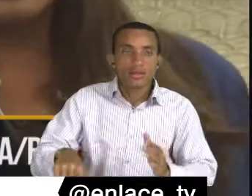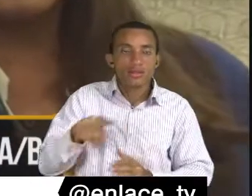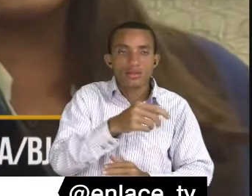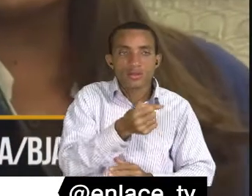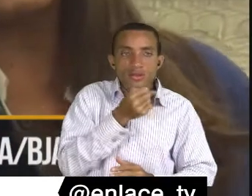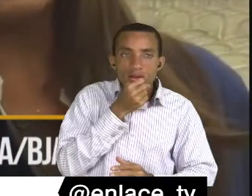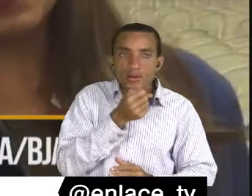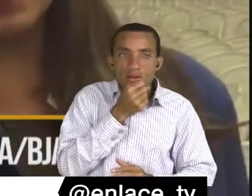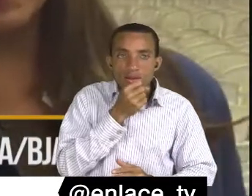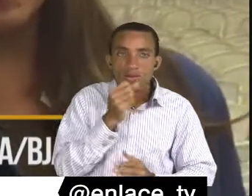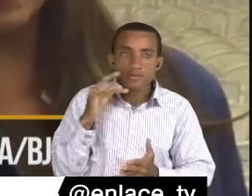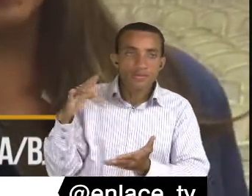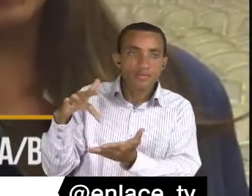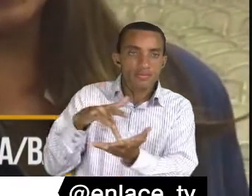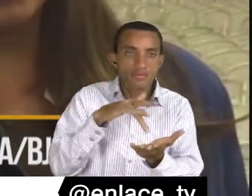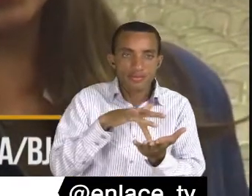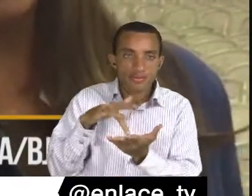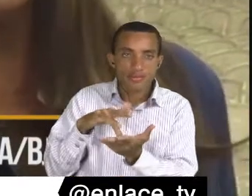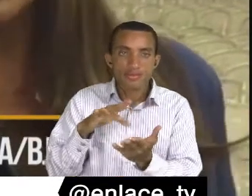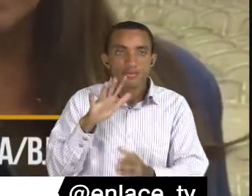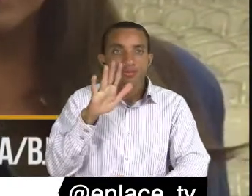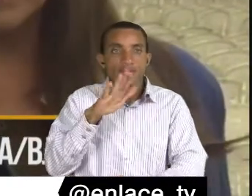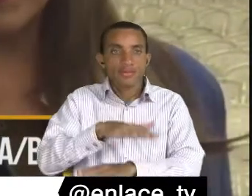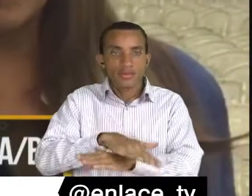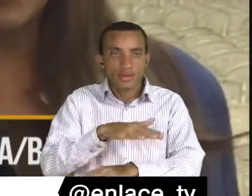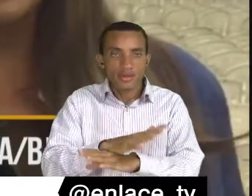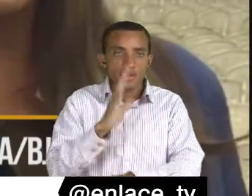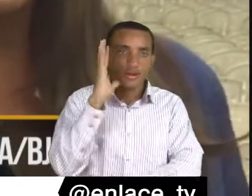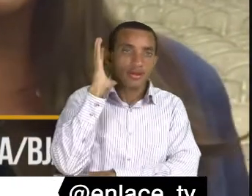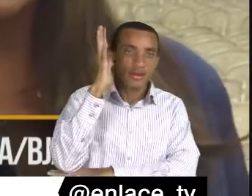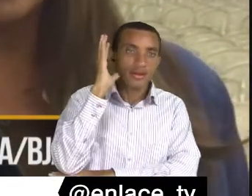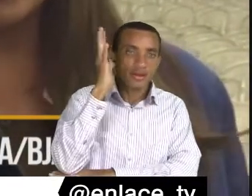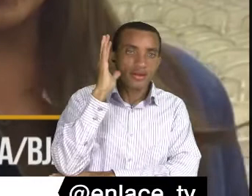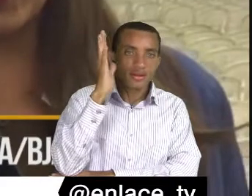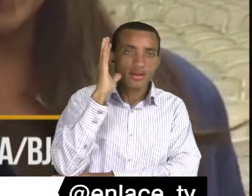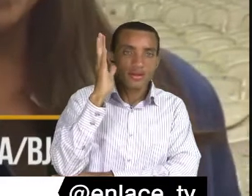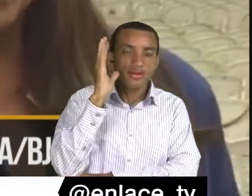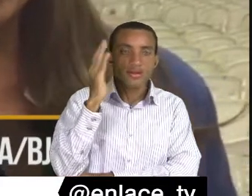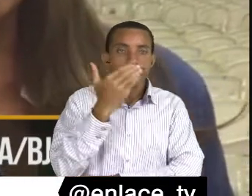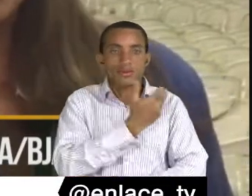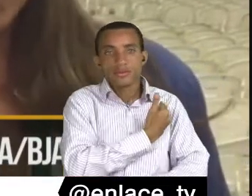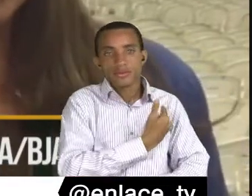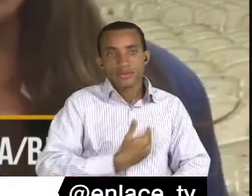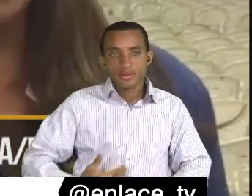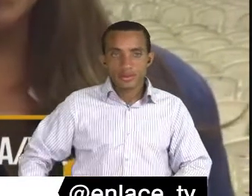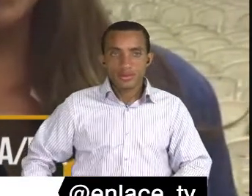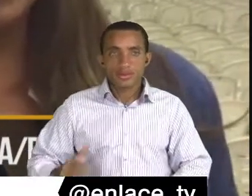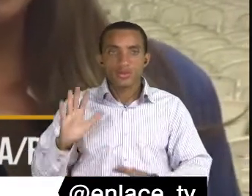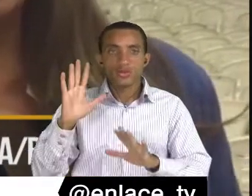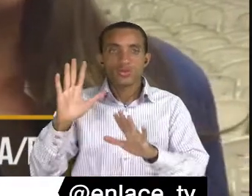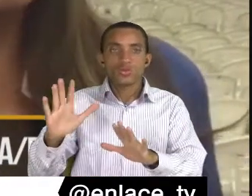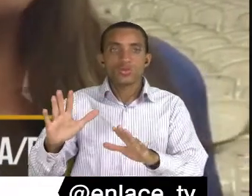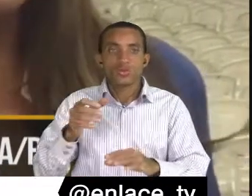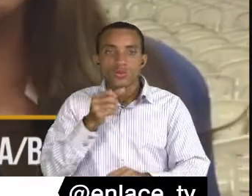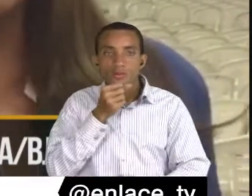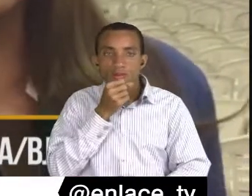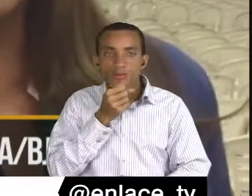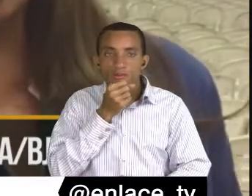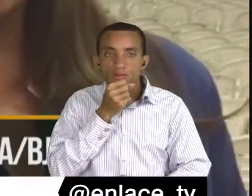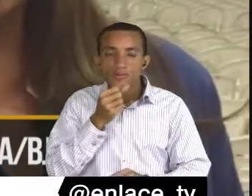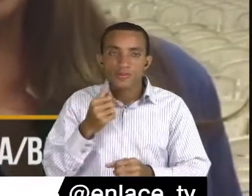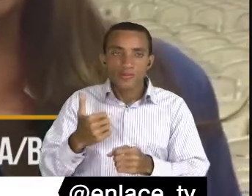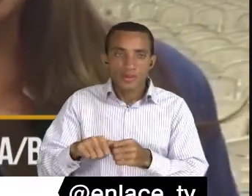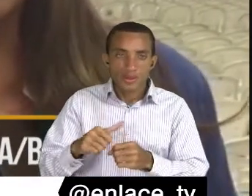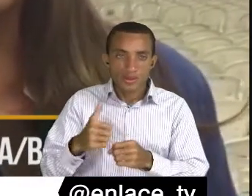de participar esta tarde de una conferencia dictada por el presidente de Ecopetrol, por Juan Carlos Echeverry. No podíamos desaprovechar